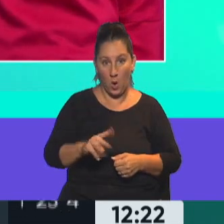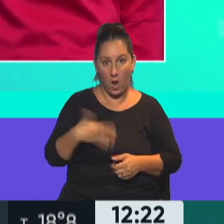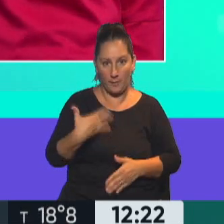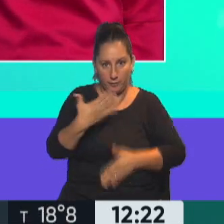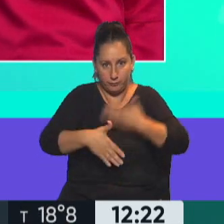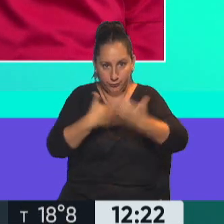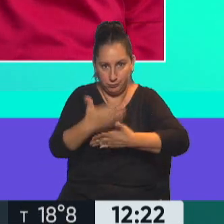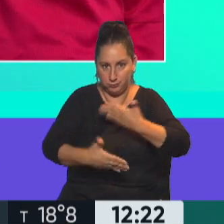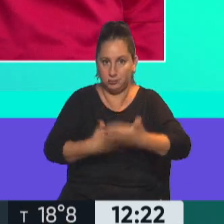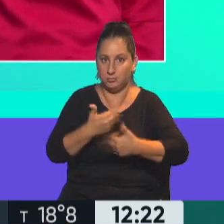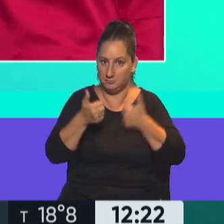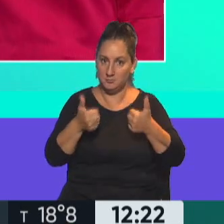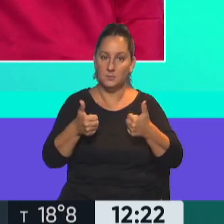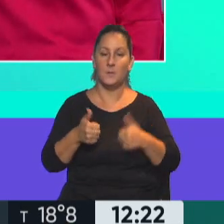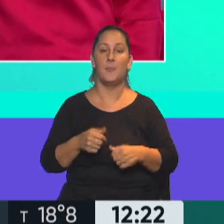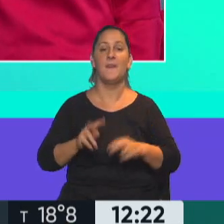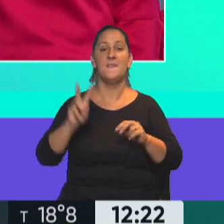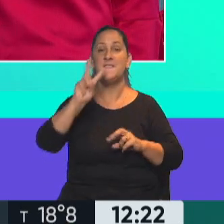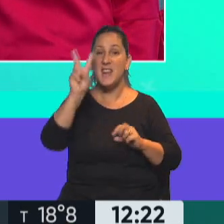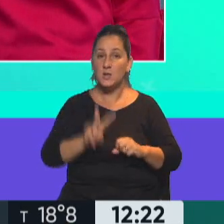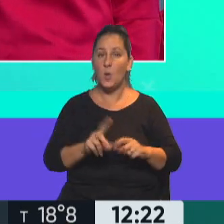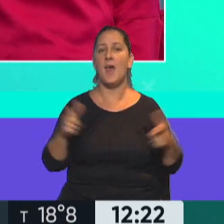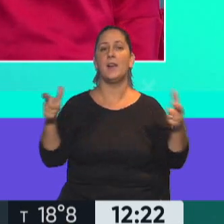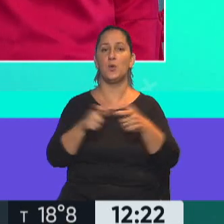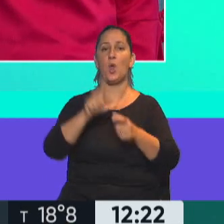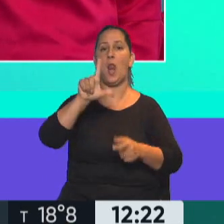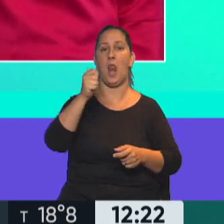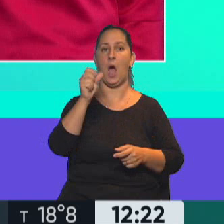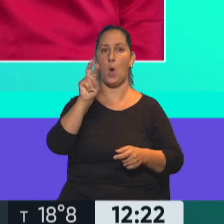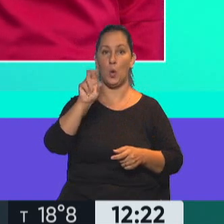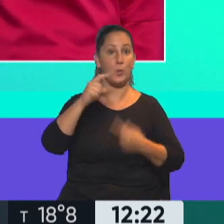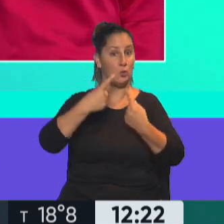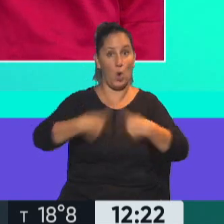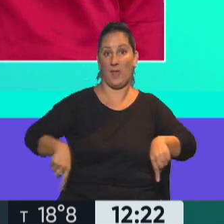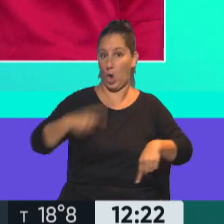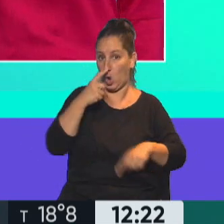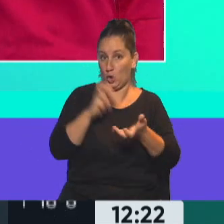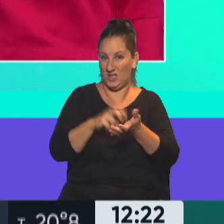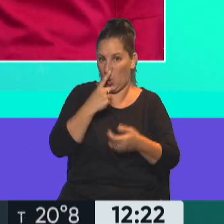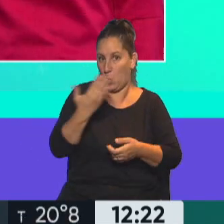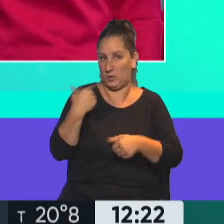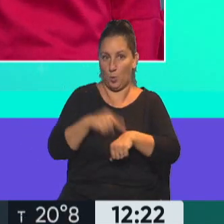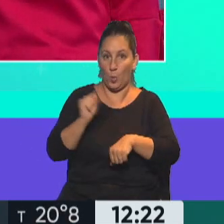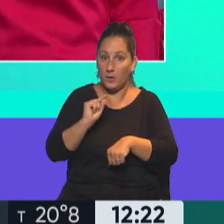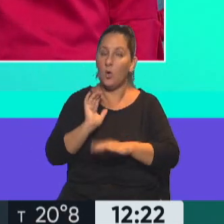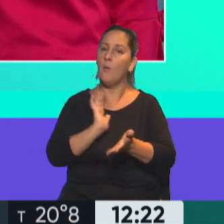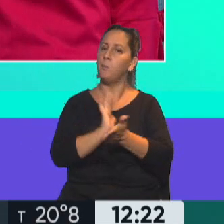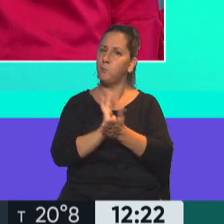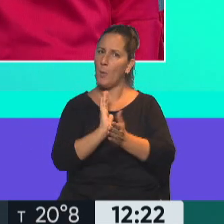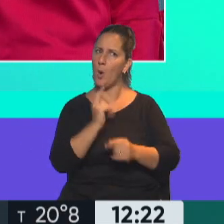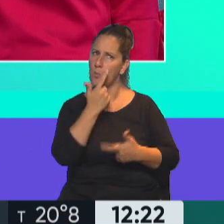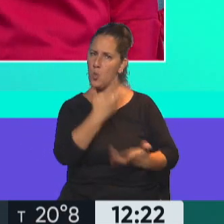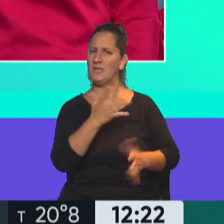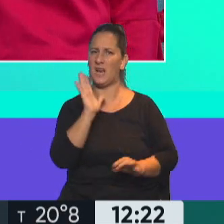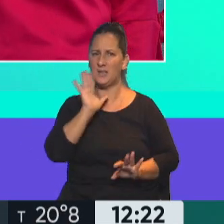Claro, exactamente. Bueno, Venezuela reuniéndose con Lavrov es un dato de último momento, es también un mensaje a Estados Unidos